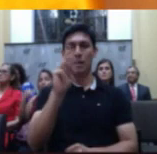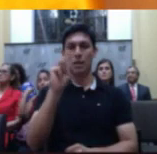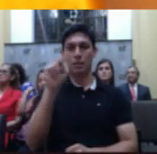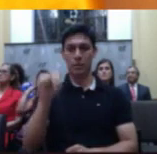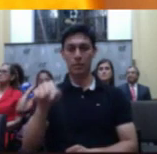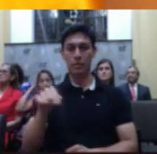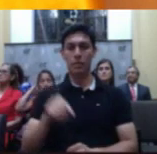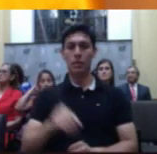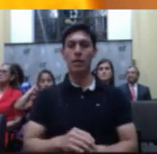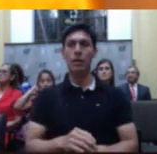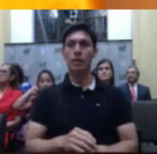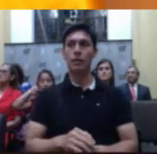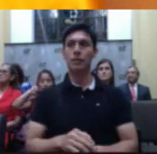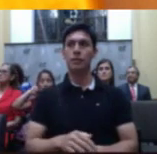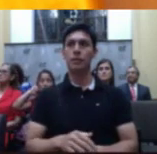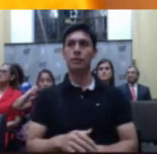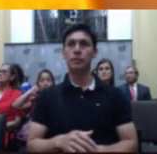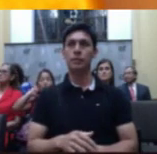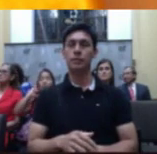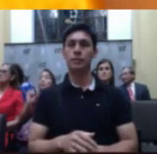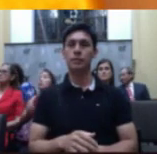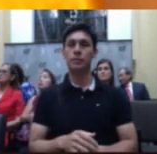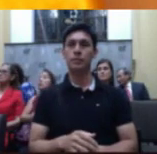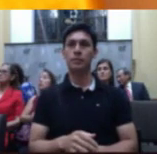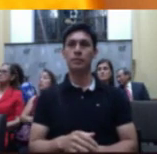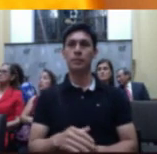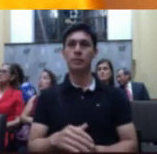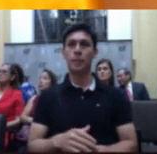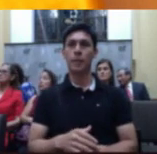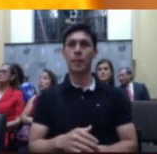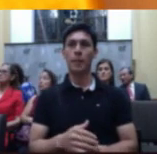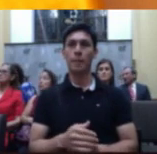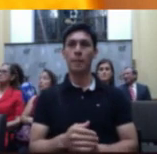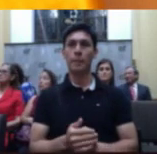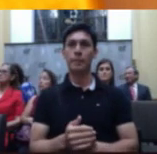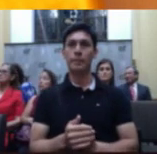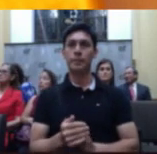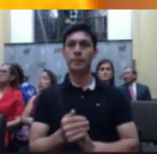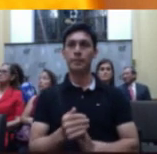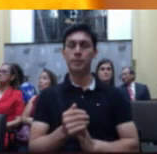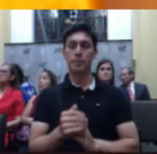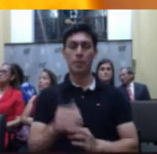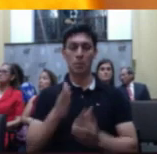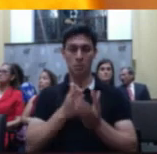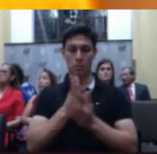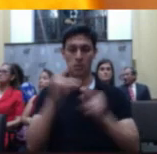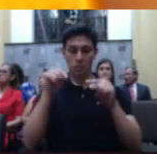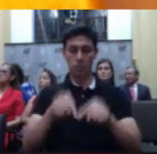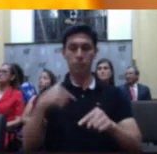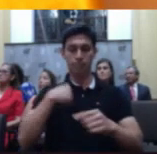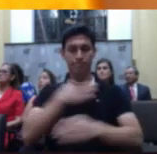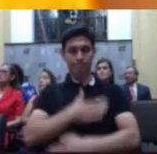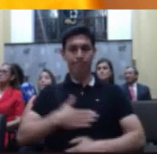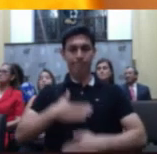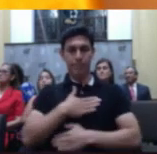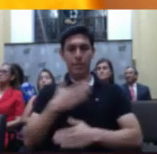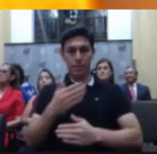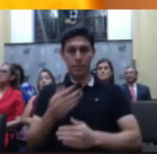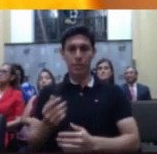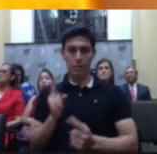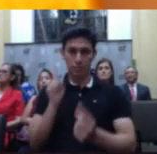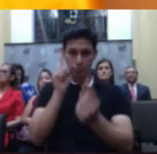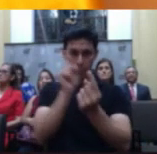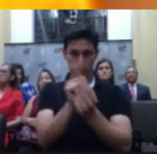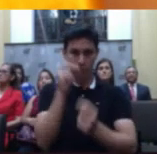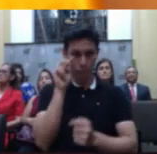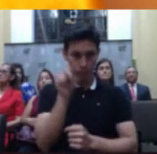Señor Jorge Muñoz Wells, alcalde distrital de Miraflores, de mi consideración. Por medio del presente, me complace dirigirme a usted